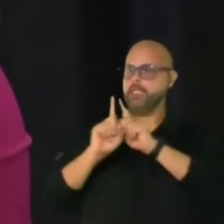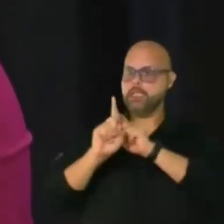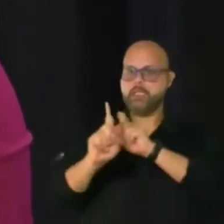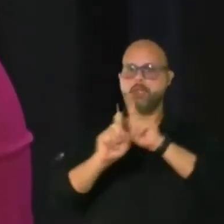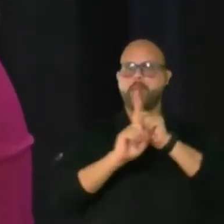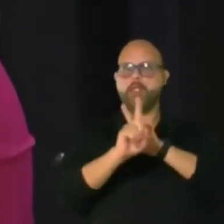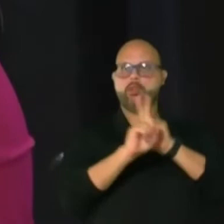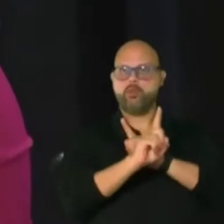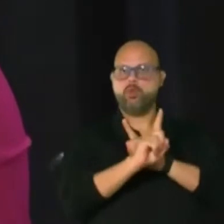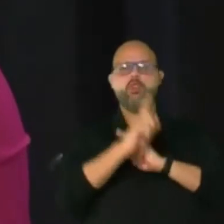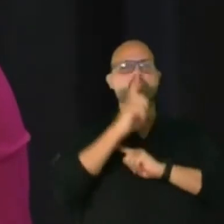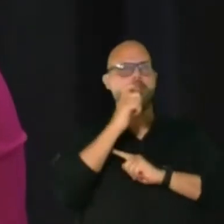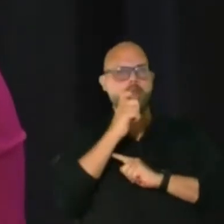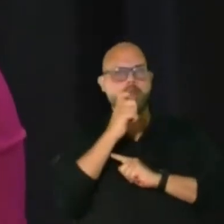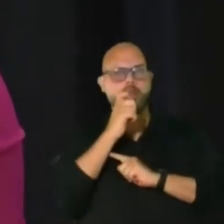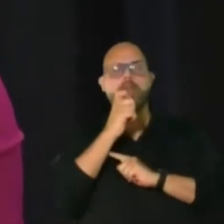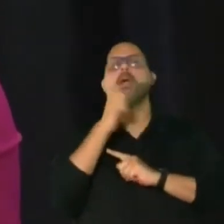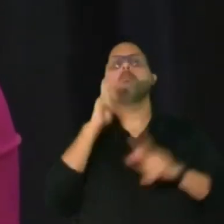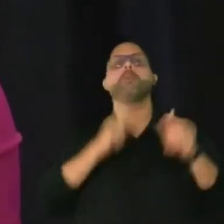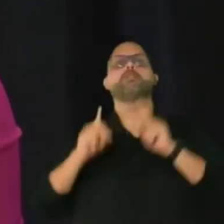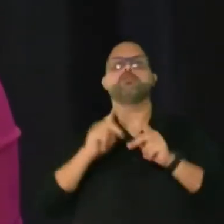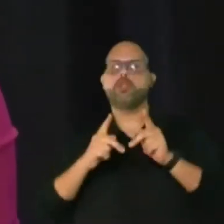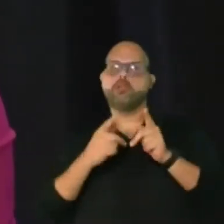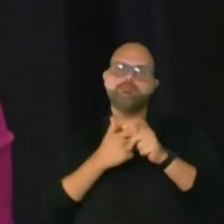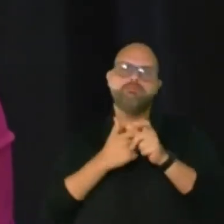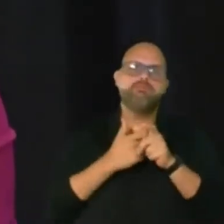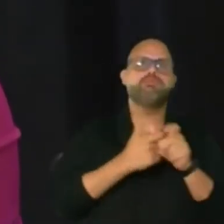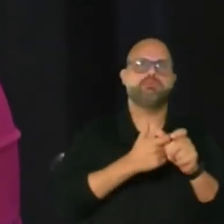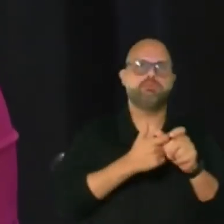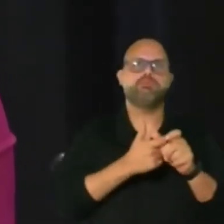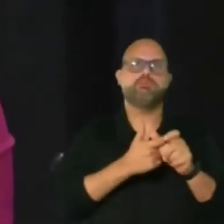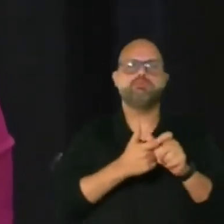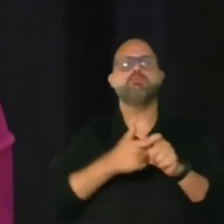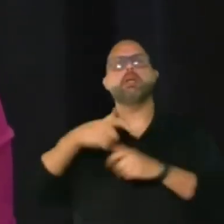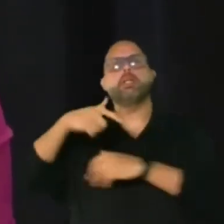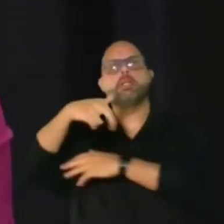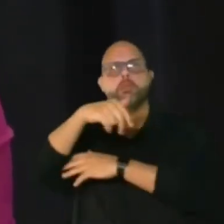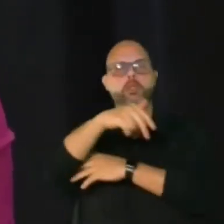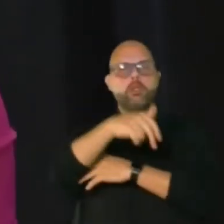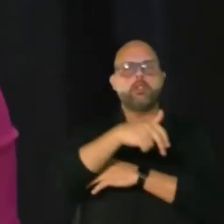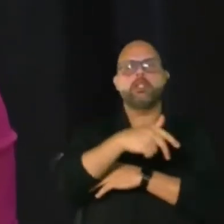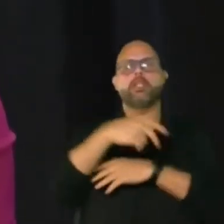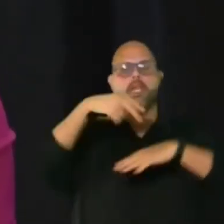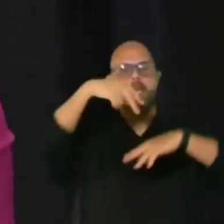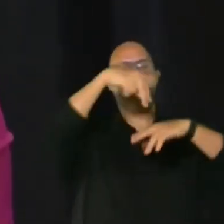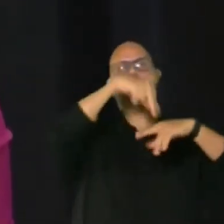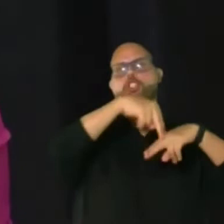corredores, caminantes, surfistas, paddleboard, deportistas de vela, remo y